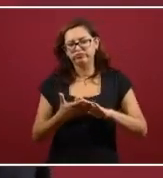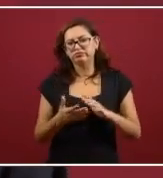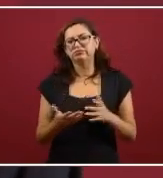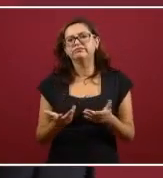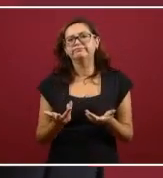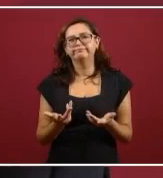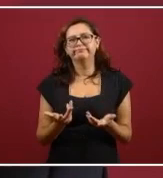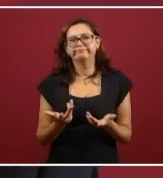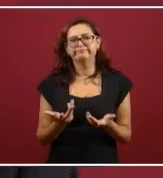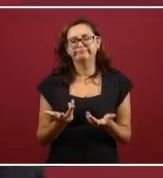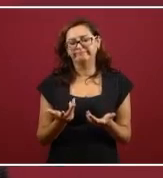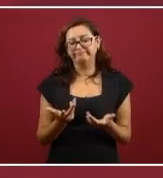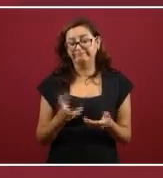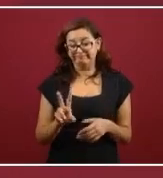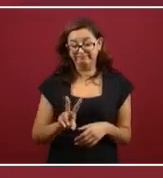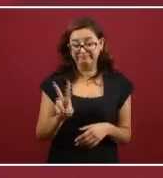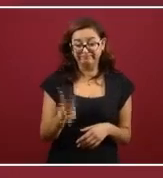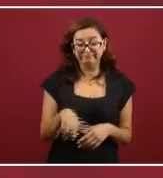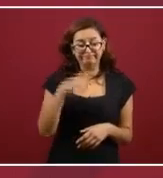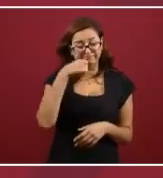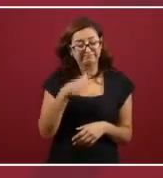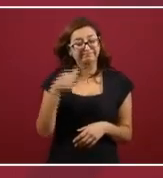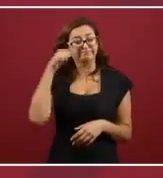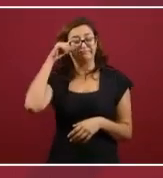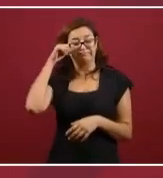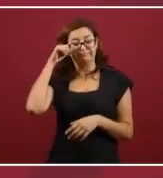en la reunión de ayer